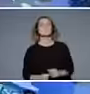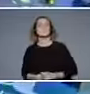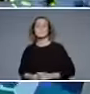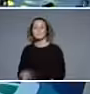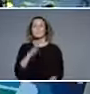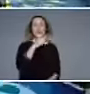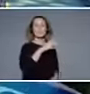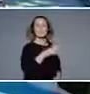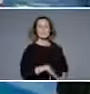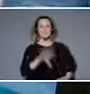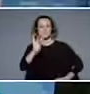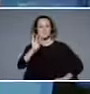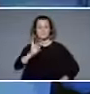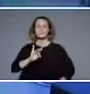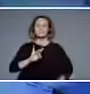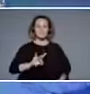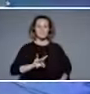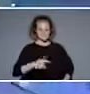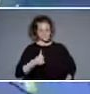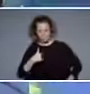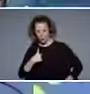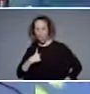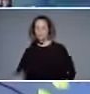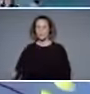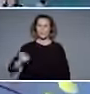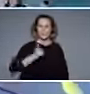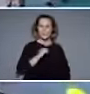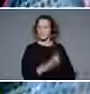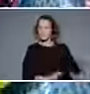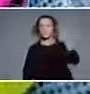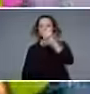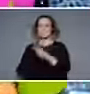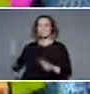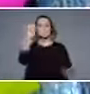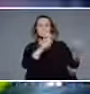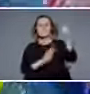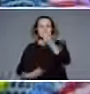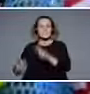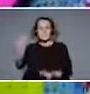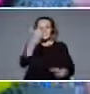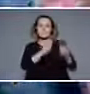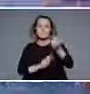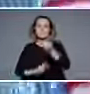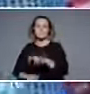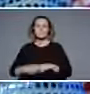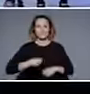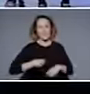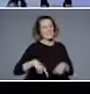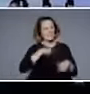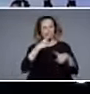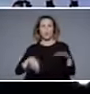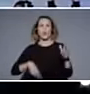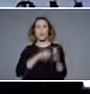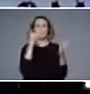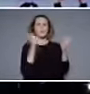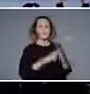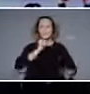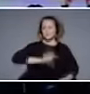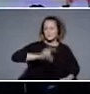Ahora sí, voy a buscar la oportunidad. Santa Cruz entera a patear y